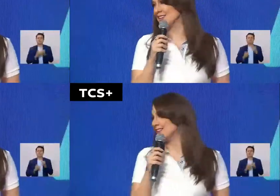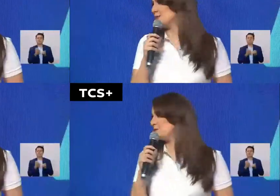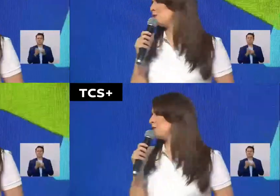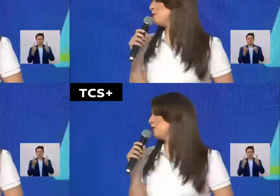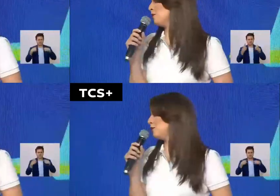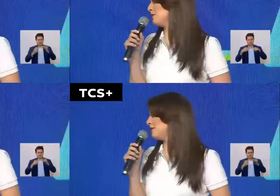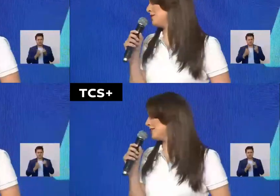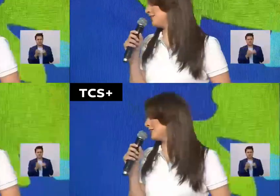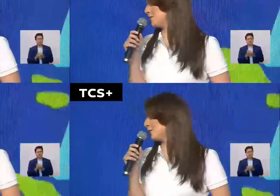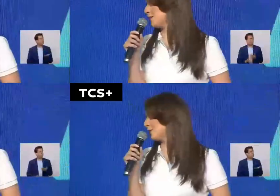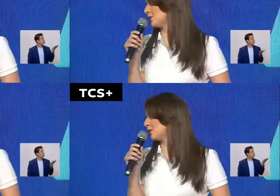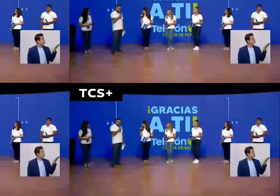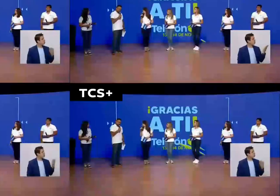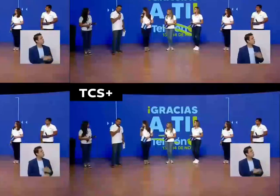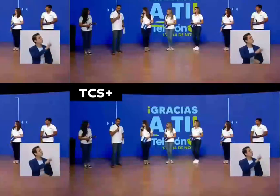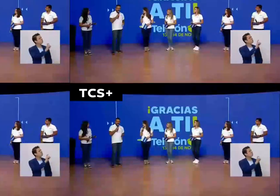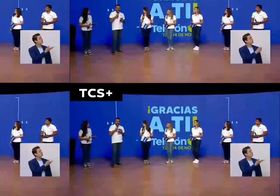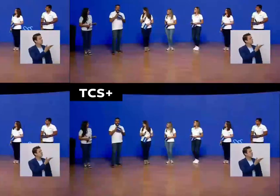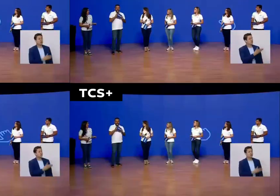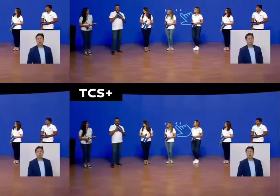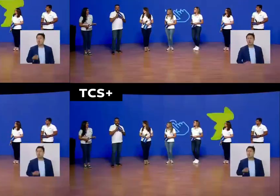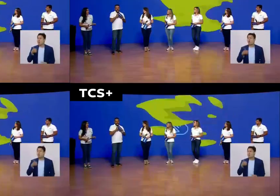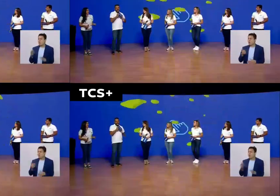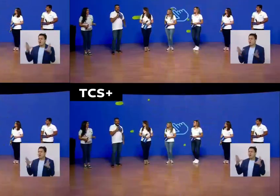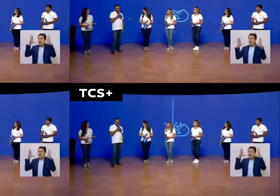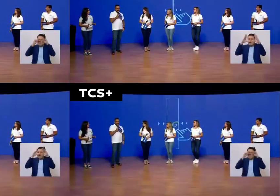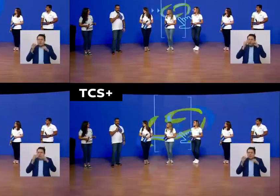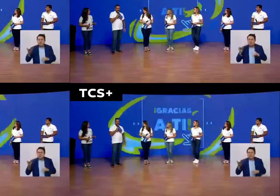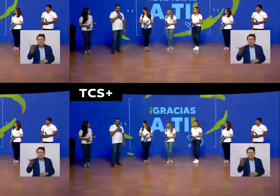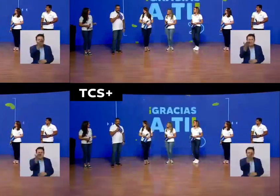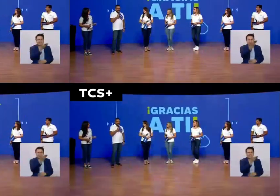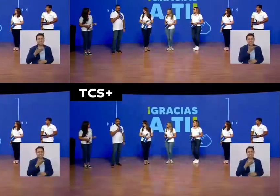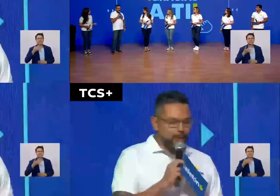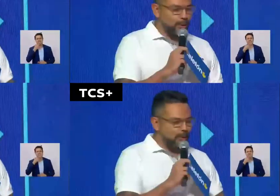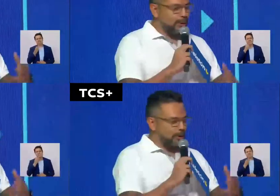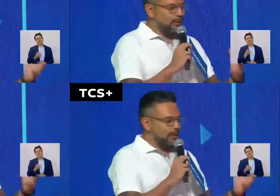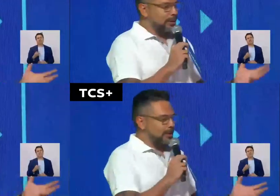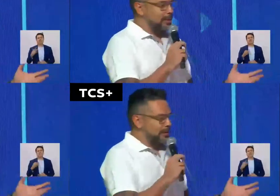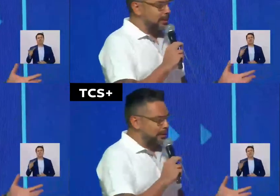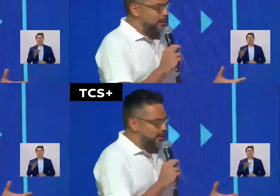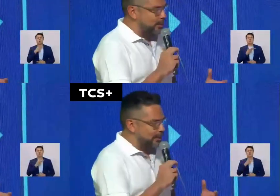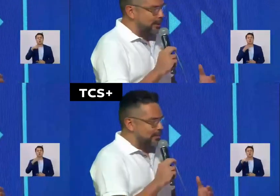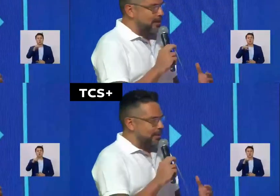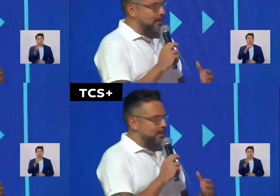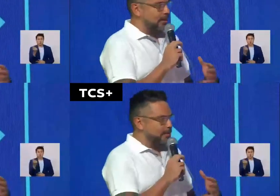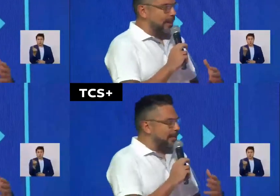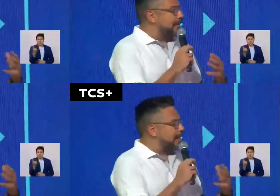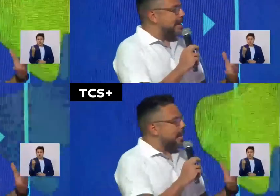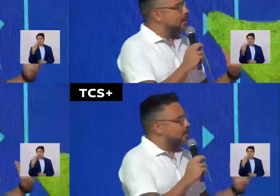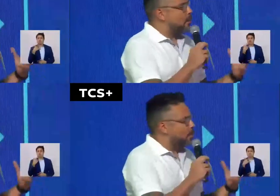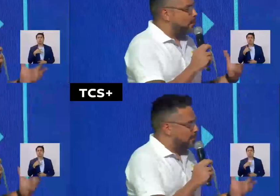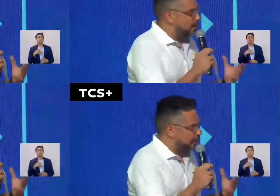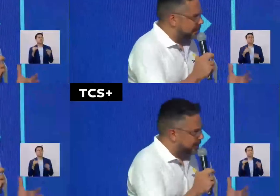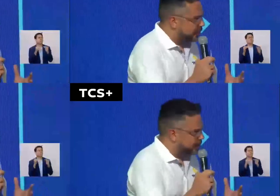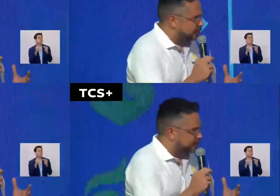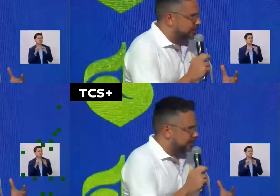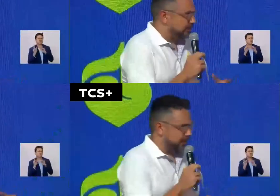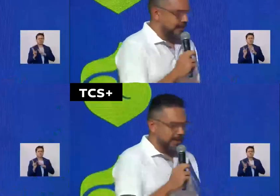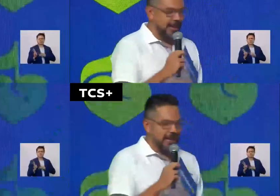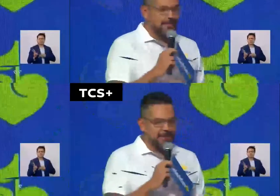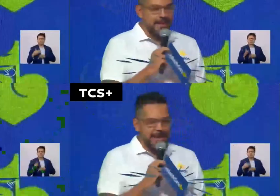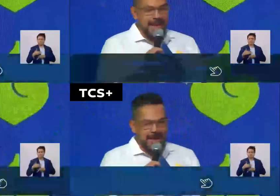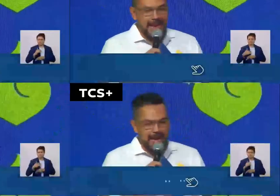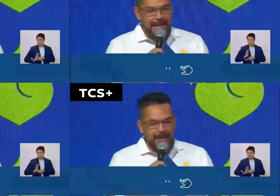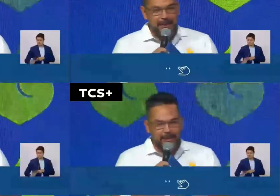salir adelante. ¿Tú cómo lo viviste, Roberto? Buenas noches a todos. Bueno, Sarita, de verdad que todo lo que tú estás diciendo yo también lo he platicado con mis hijos,